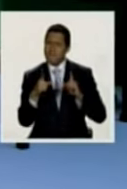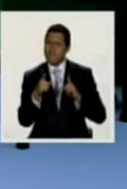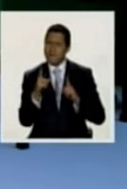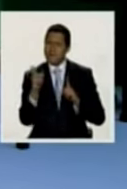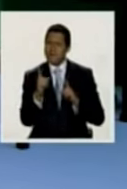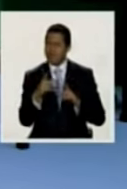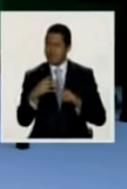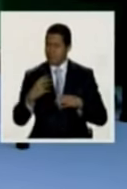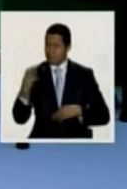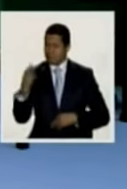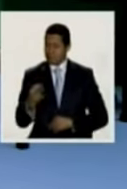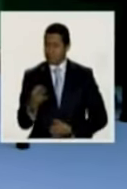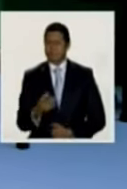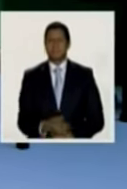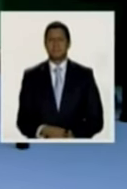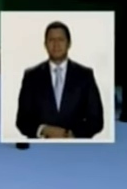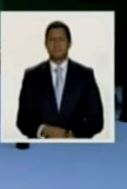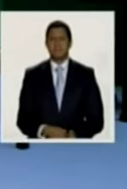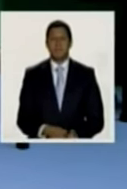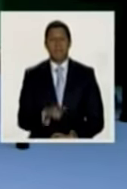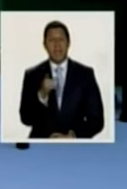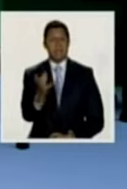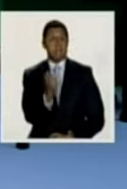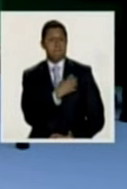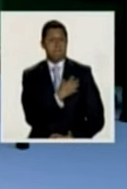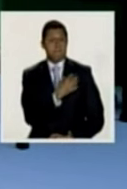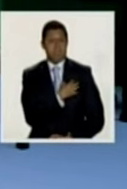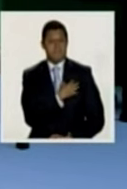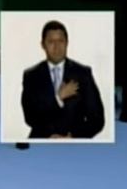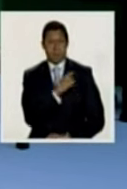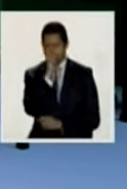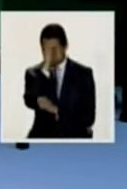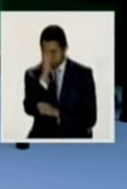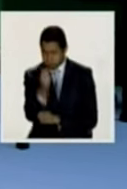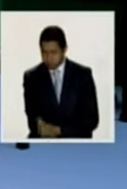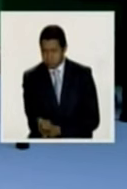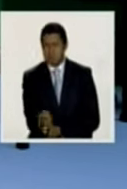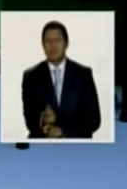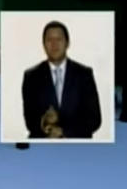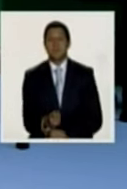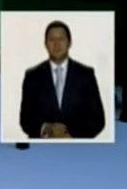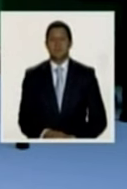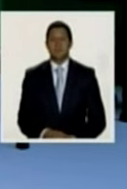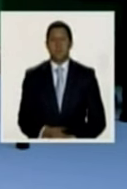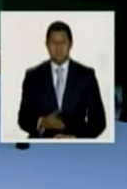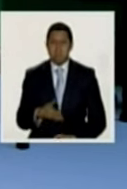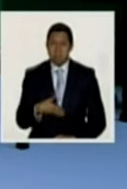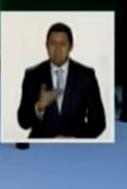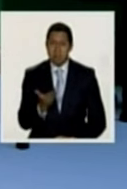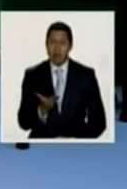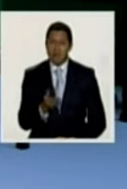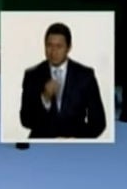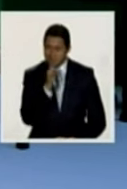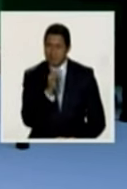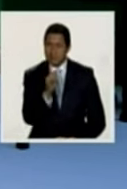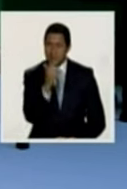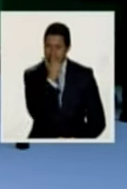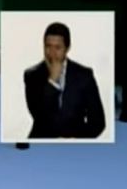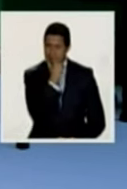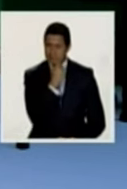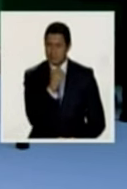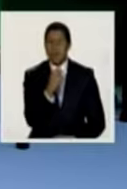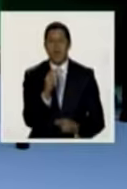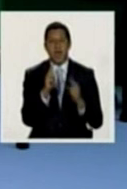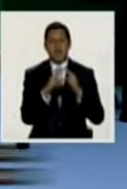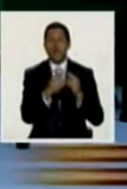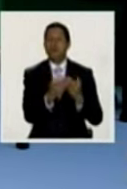no se había consagrado todavía. Este premio es un premio consagratorio, que permite, digamos que